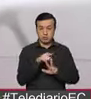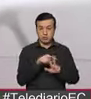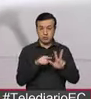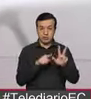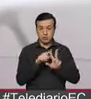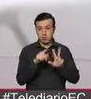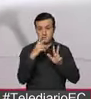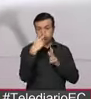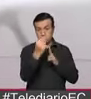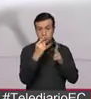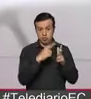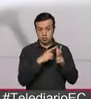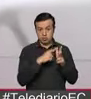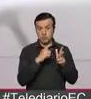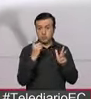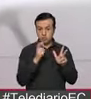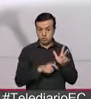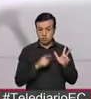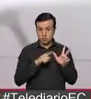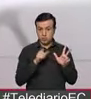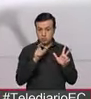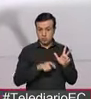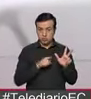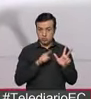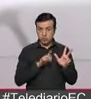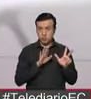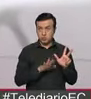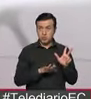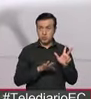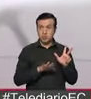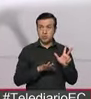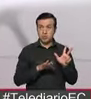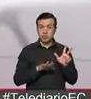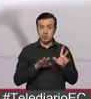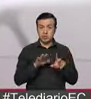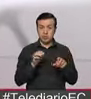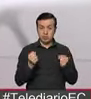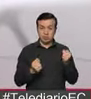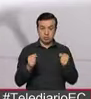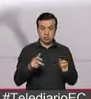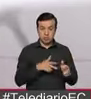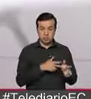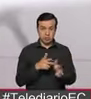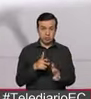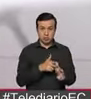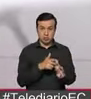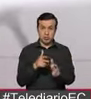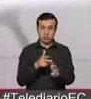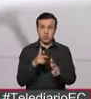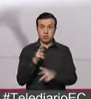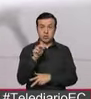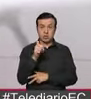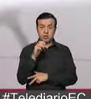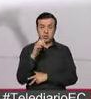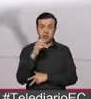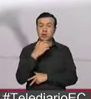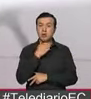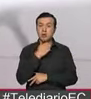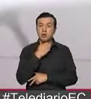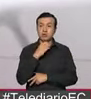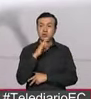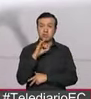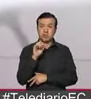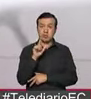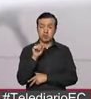fugaron y uno al cual el compañero le siguió en su vehículo particular hasta localizarlo en la 10 de agosto y colon donde fue